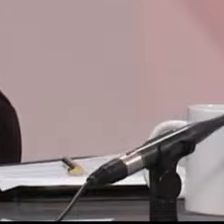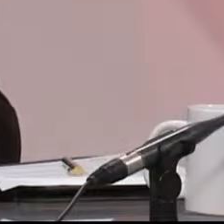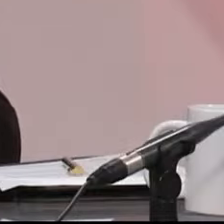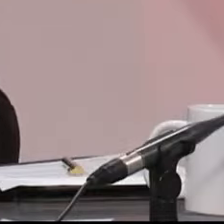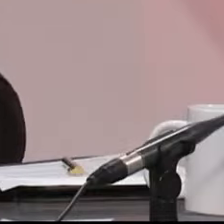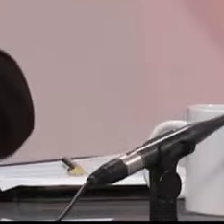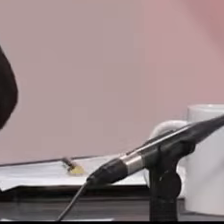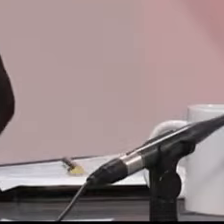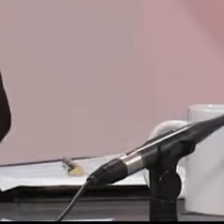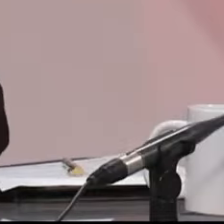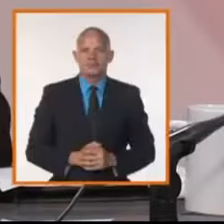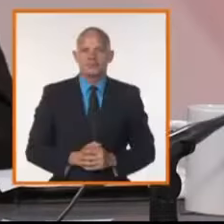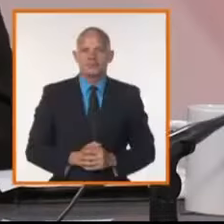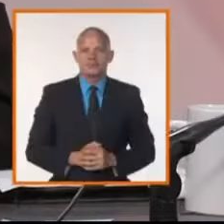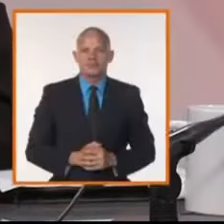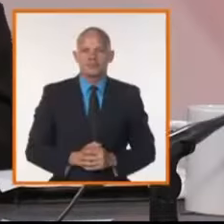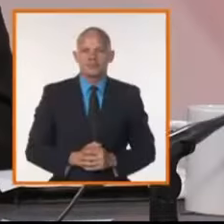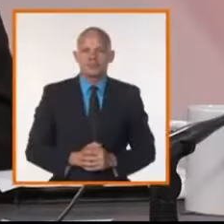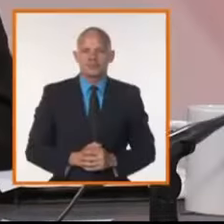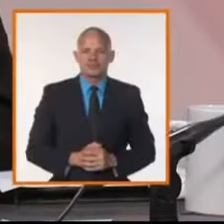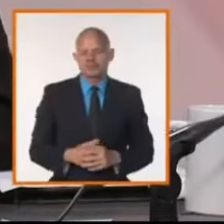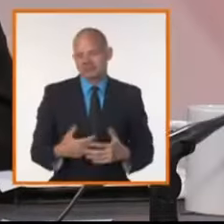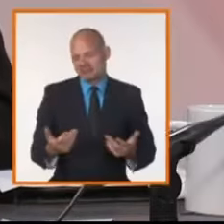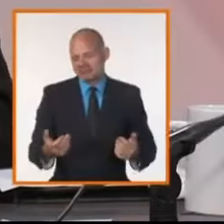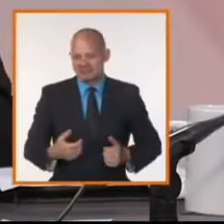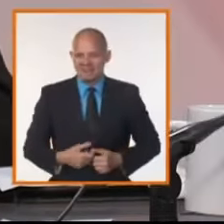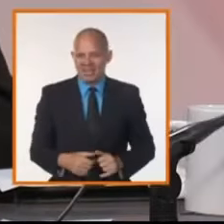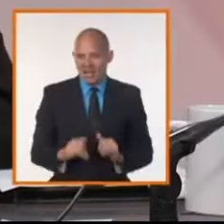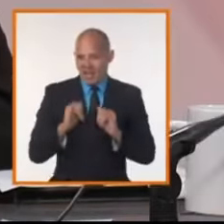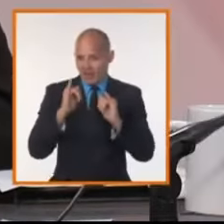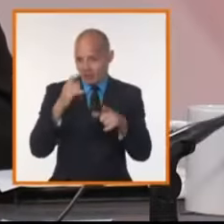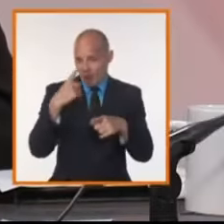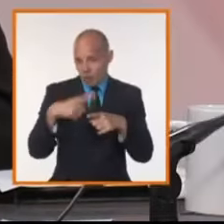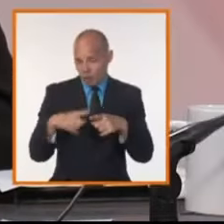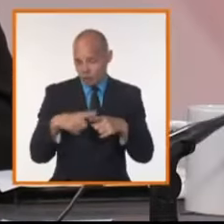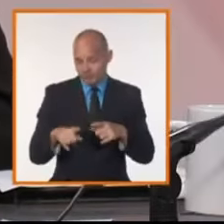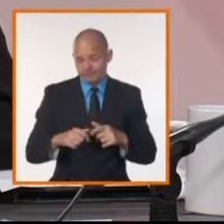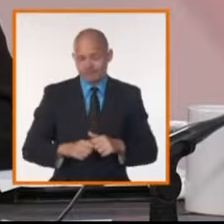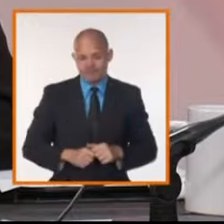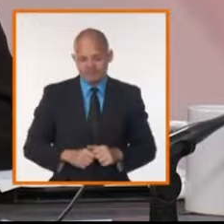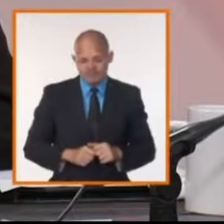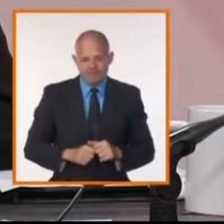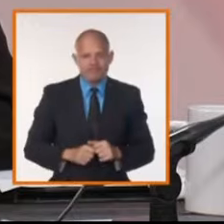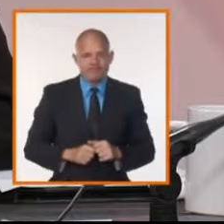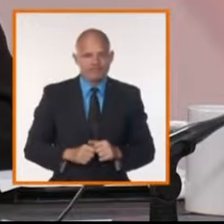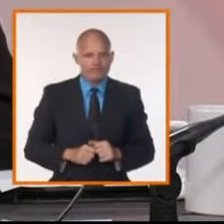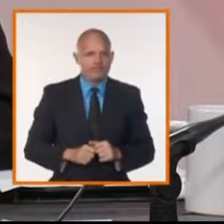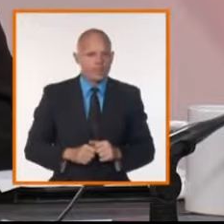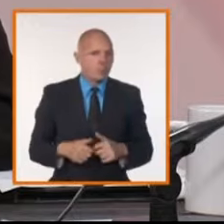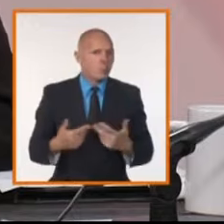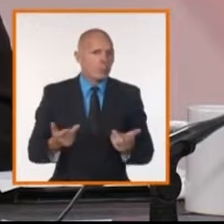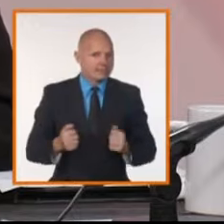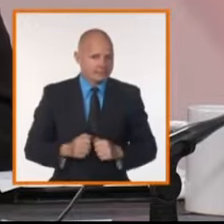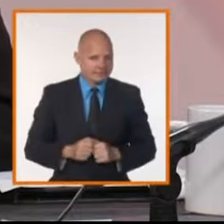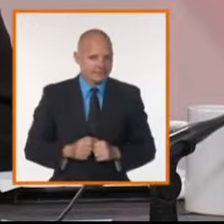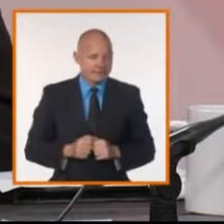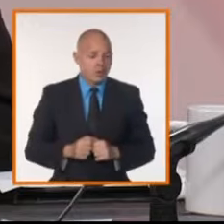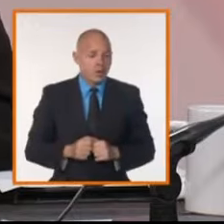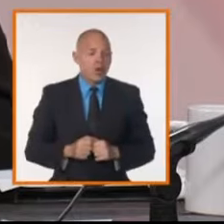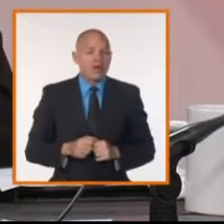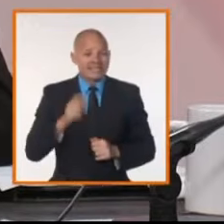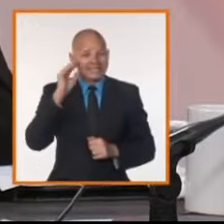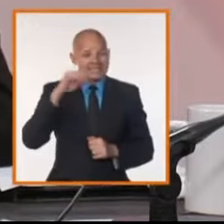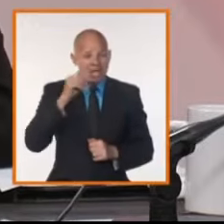hoy Bueno y las noticias sin duda Pues están hoy apuntando hacia Juliana asan